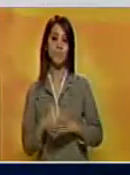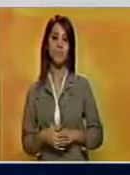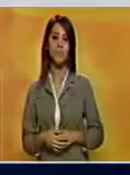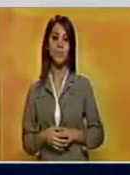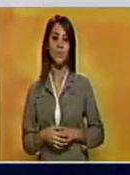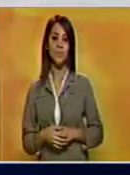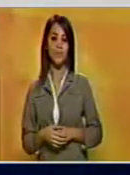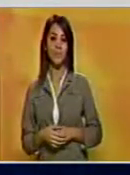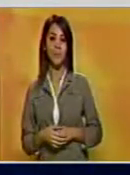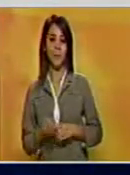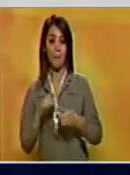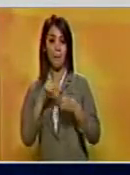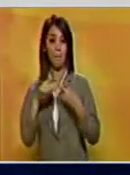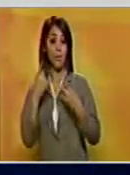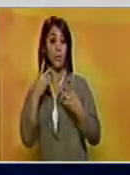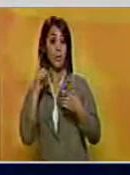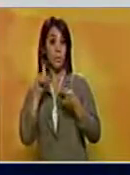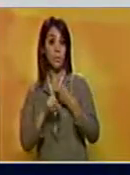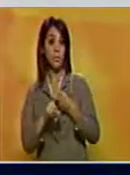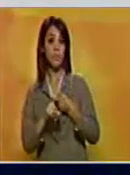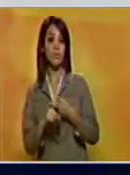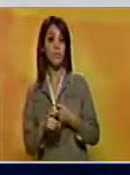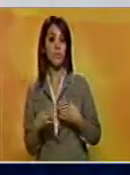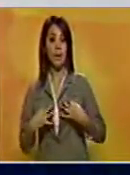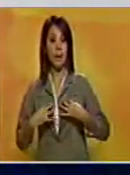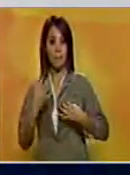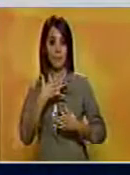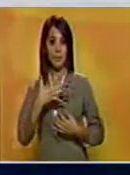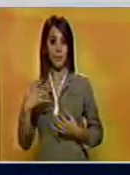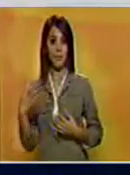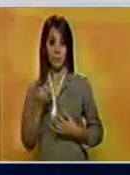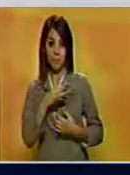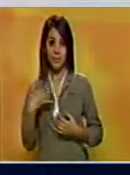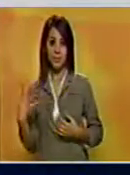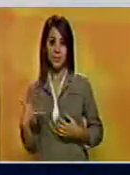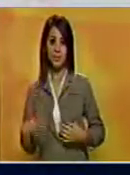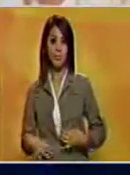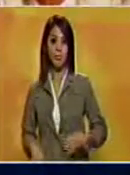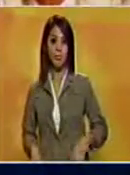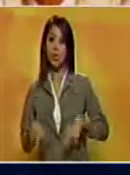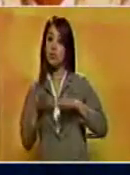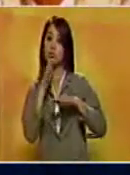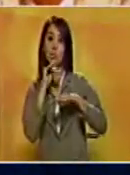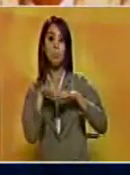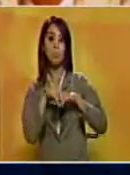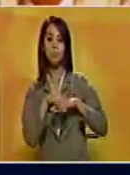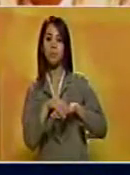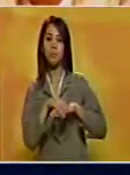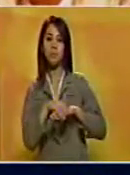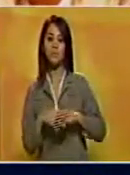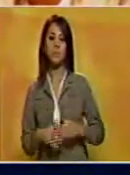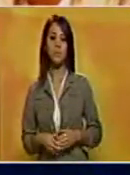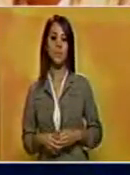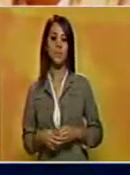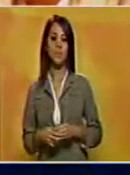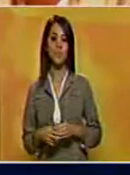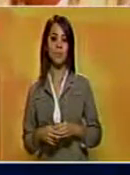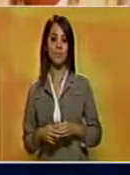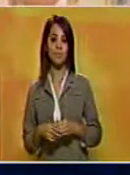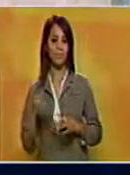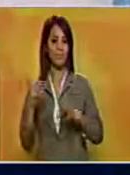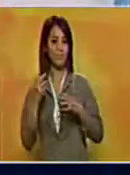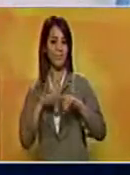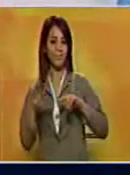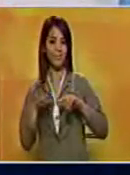West protagonizan las imágenes donde lucen camisas blancas, jeans y pies descalzos. Los pequeños de la familia cautivaron a todos